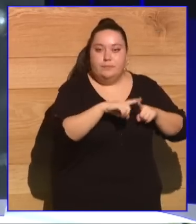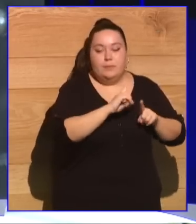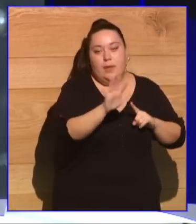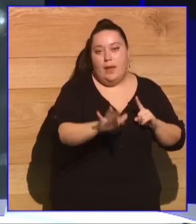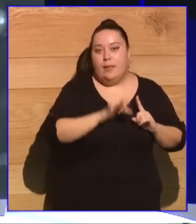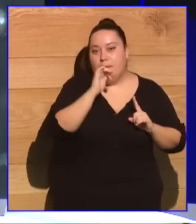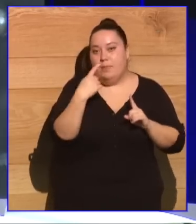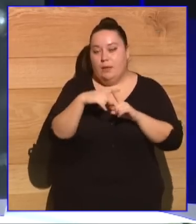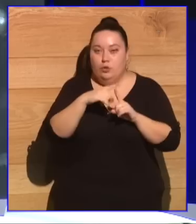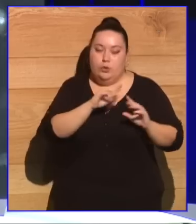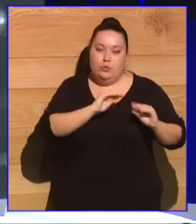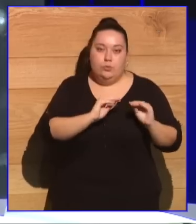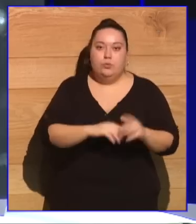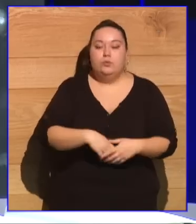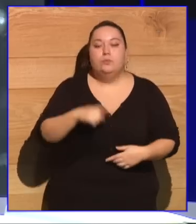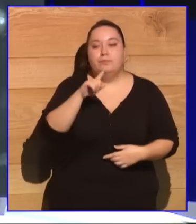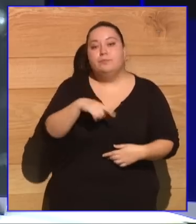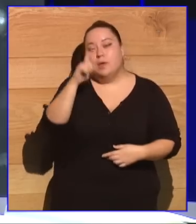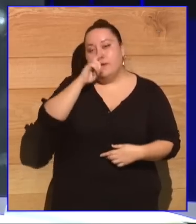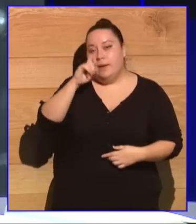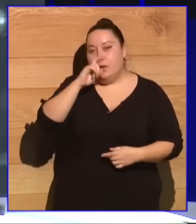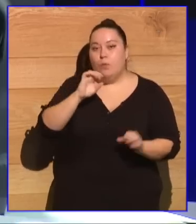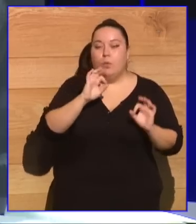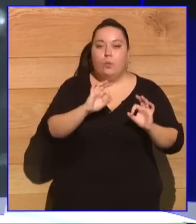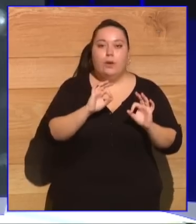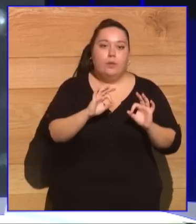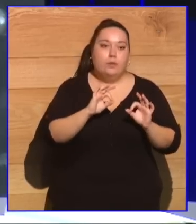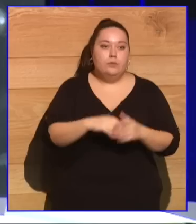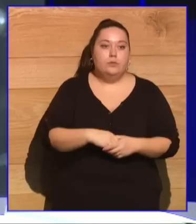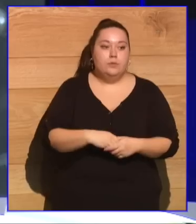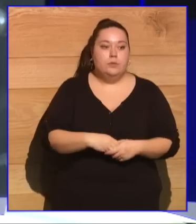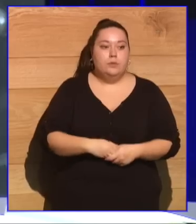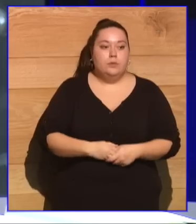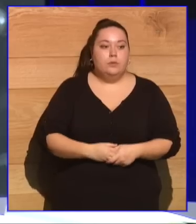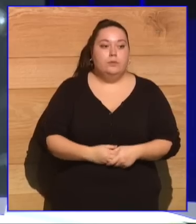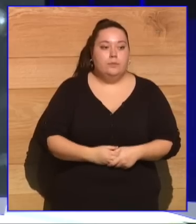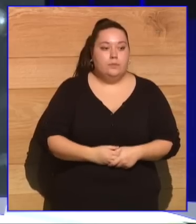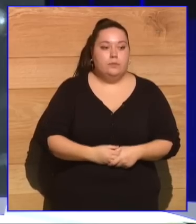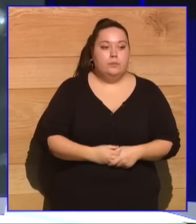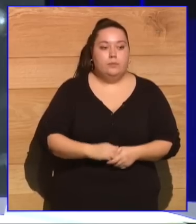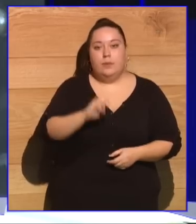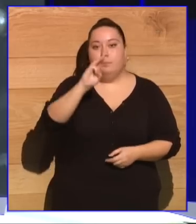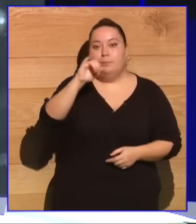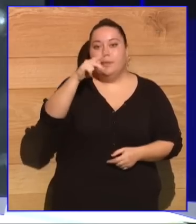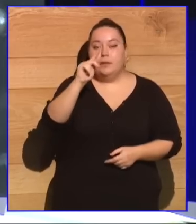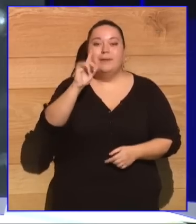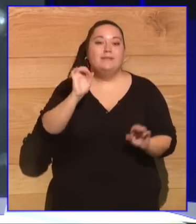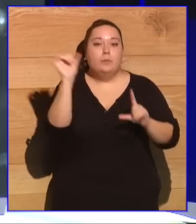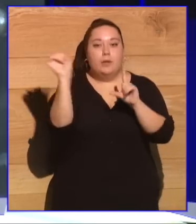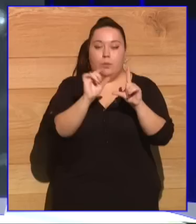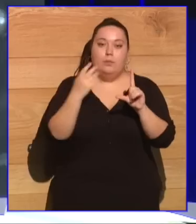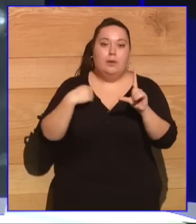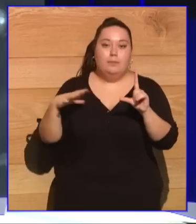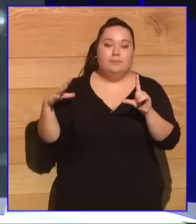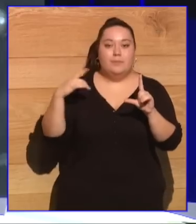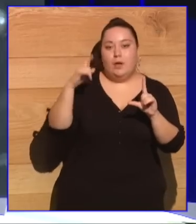propias inclinaciones. Muchos de esos recuerdos y de esa disolución y de esa desintegración del personaje de Pink en la película están tomados de